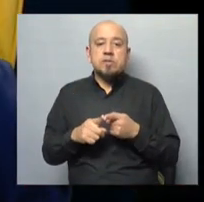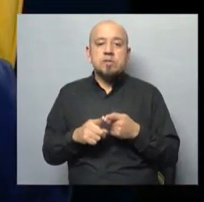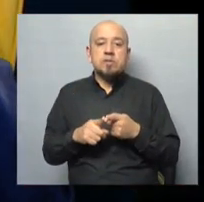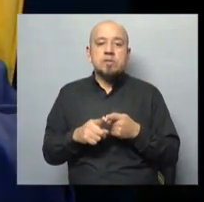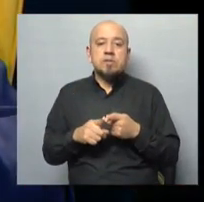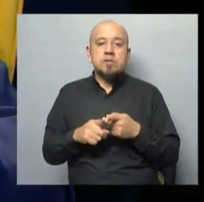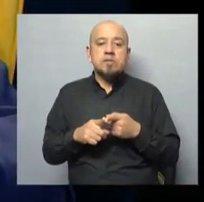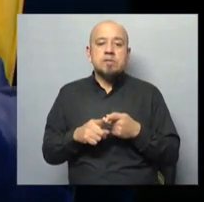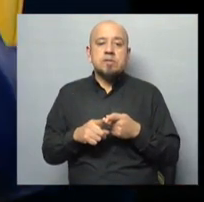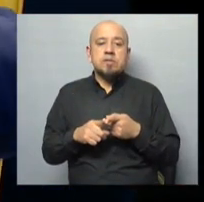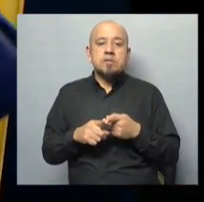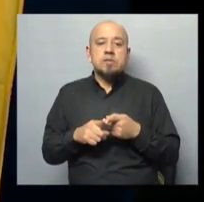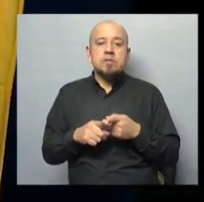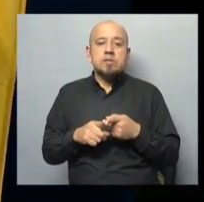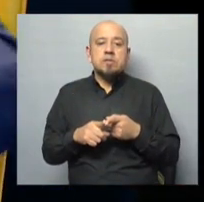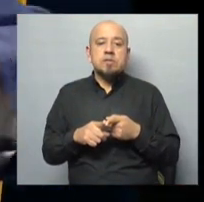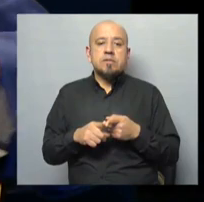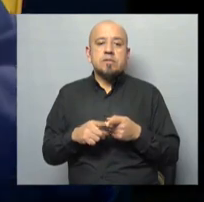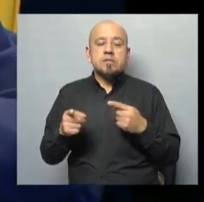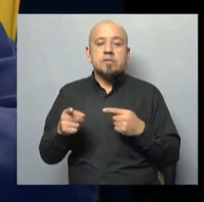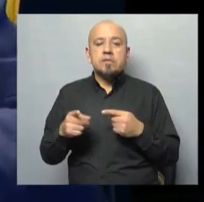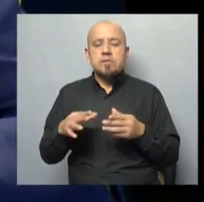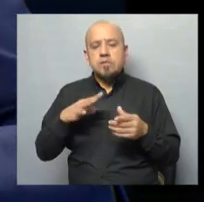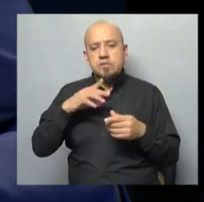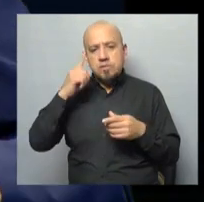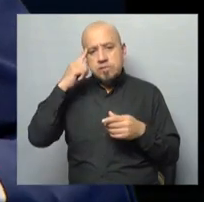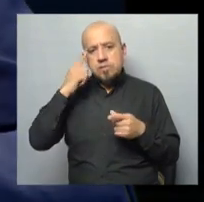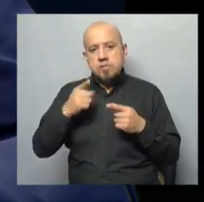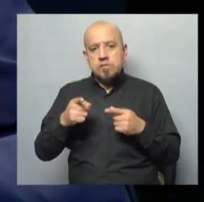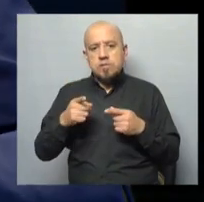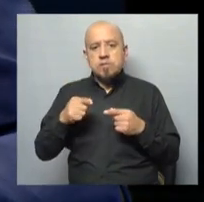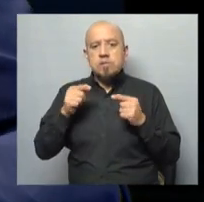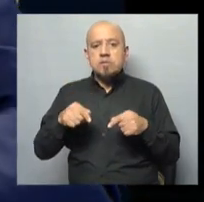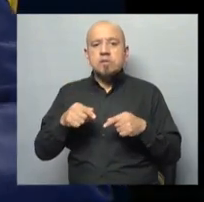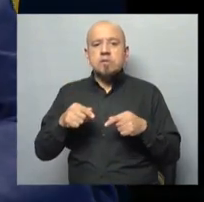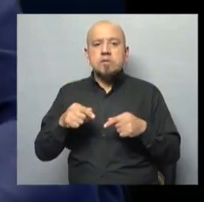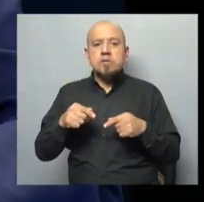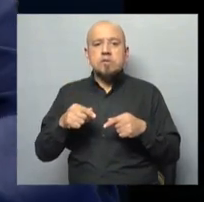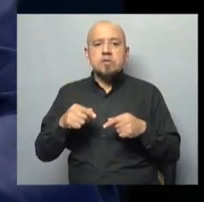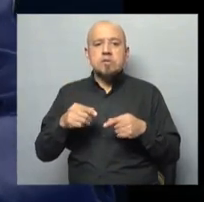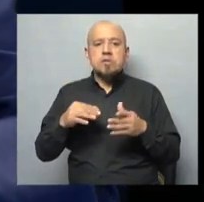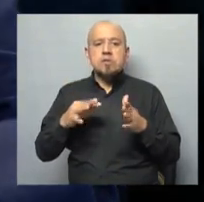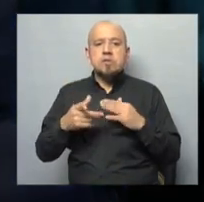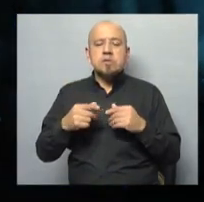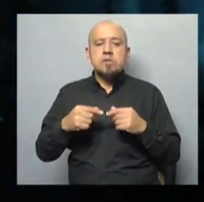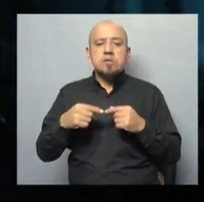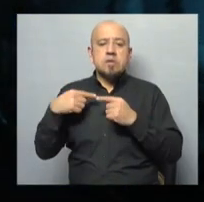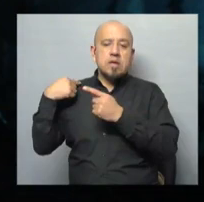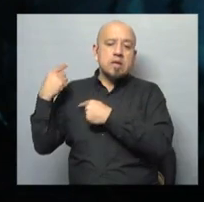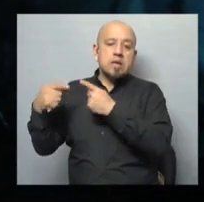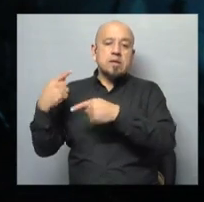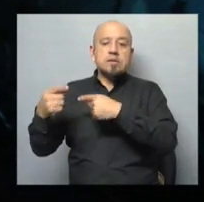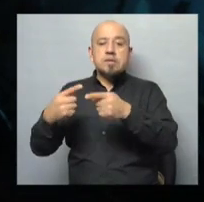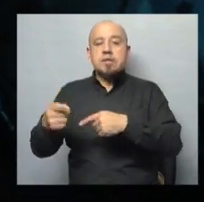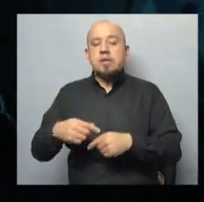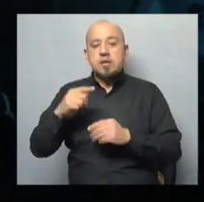con respecto a lo dejó pendiente si este fenómeno de las series y de la